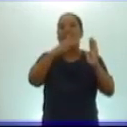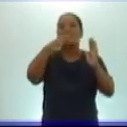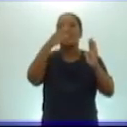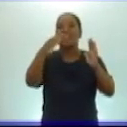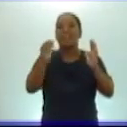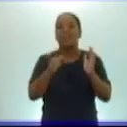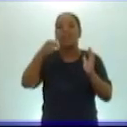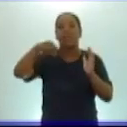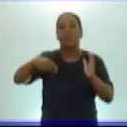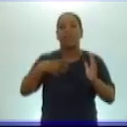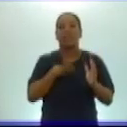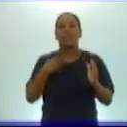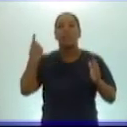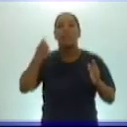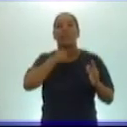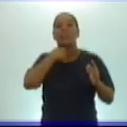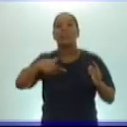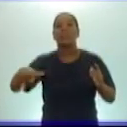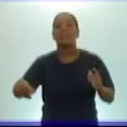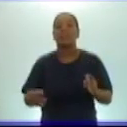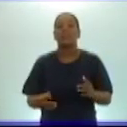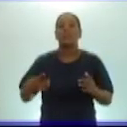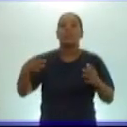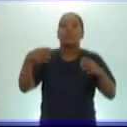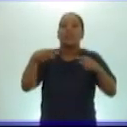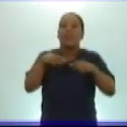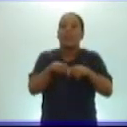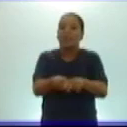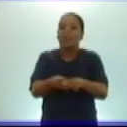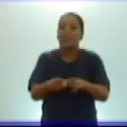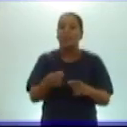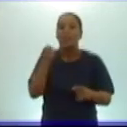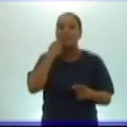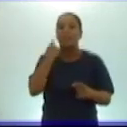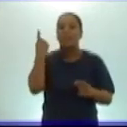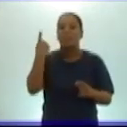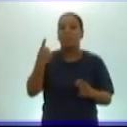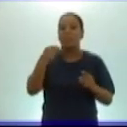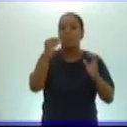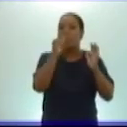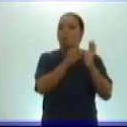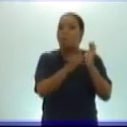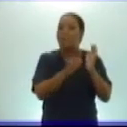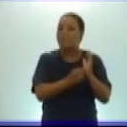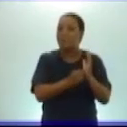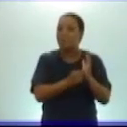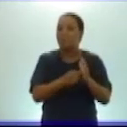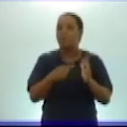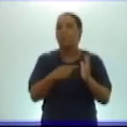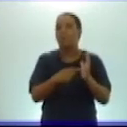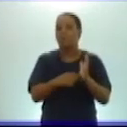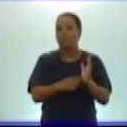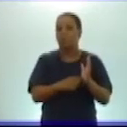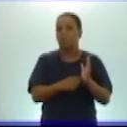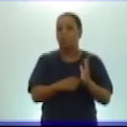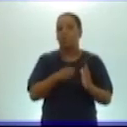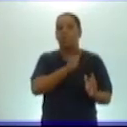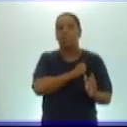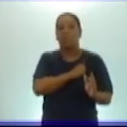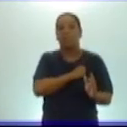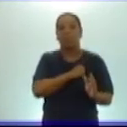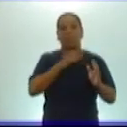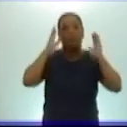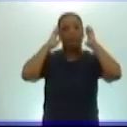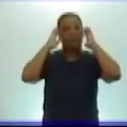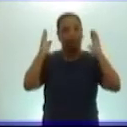que agrupa más de una operación de separación de los componentes de las mezclas. Y quiero hacer énfasis en